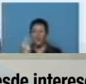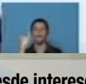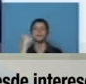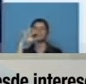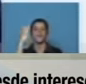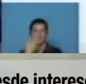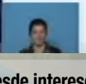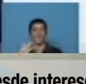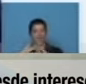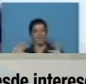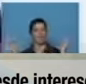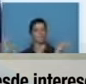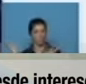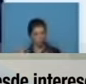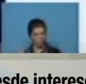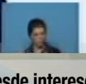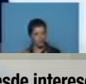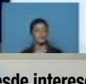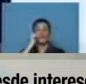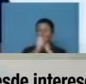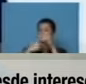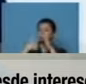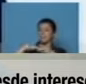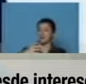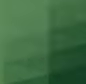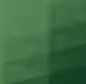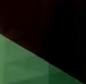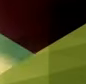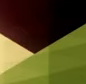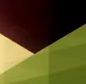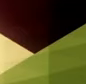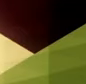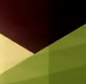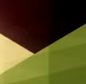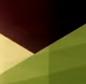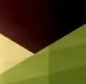del mundo y es la empresa más grande que tiene el país.